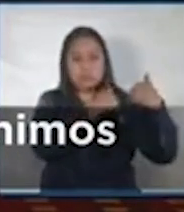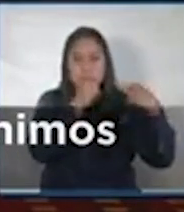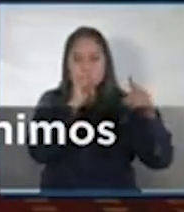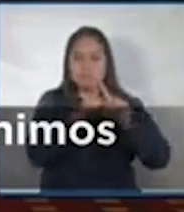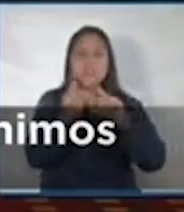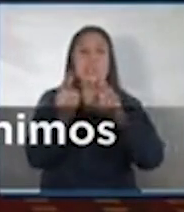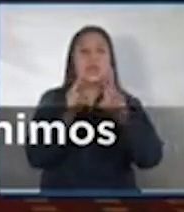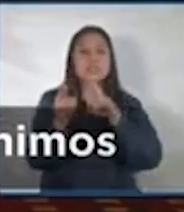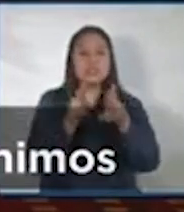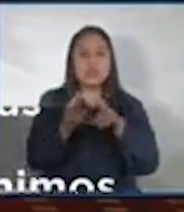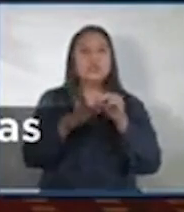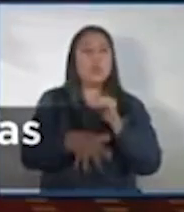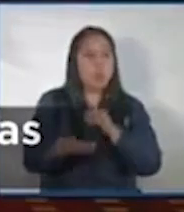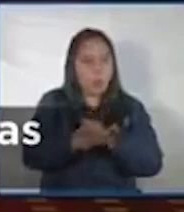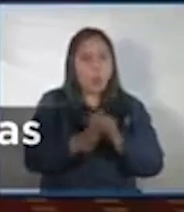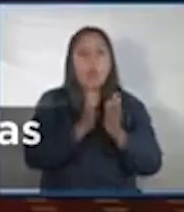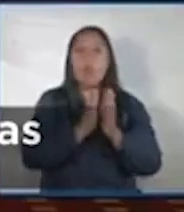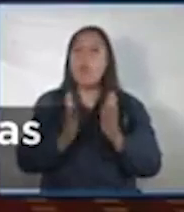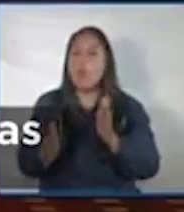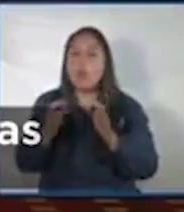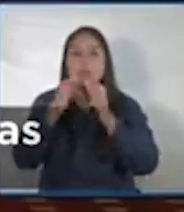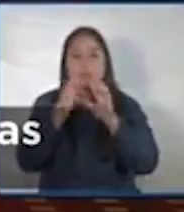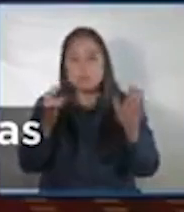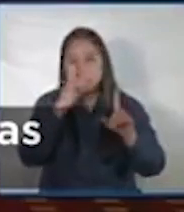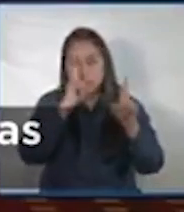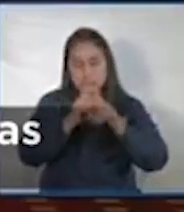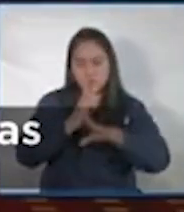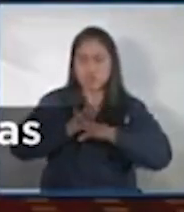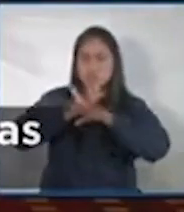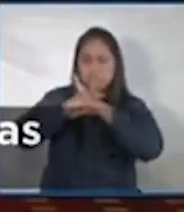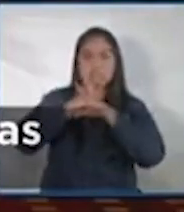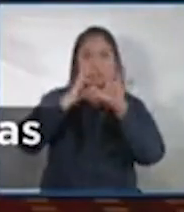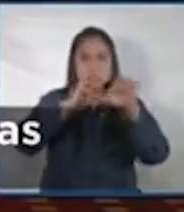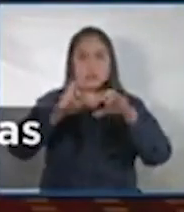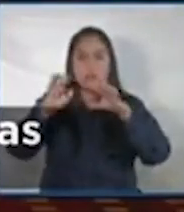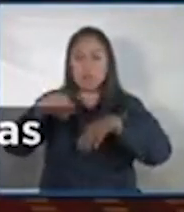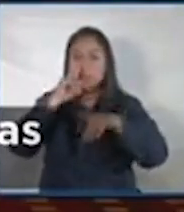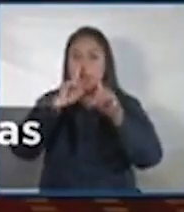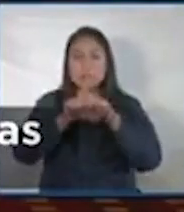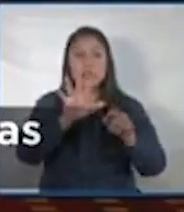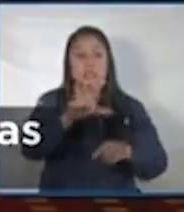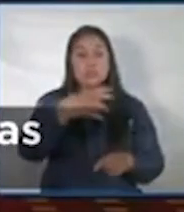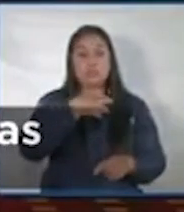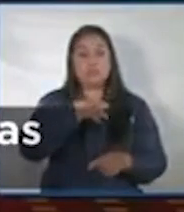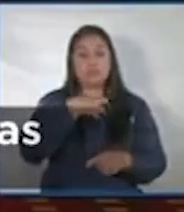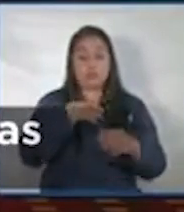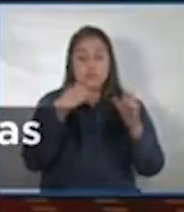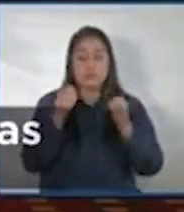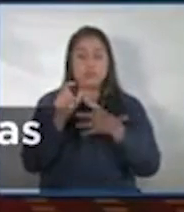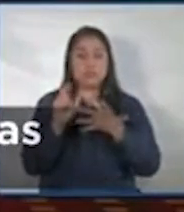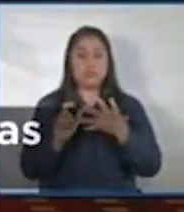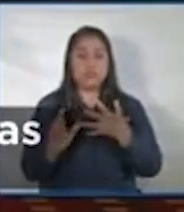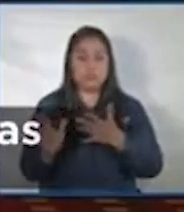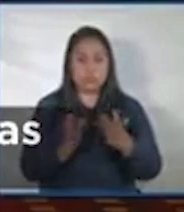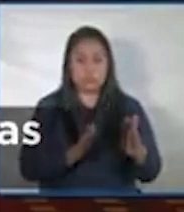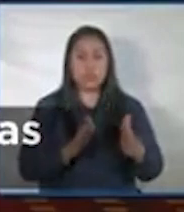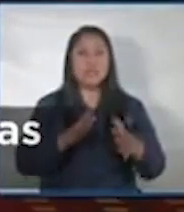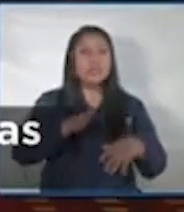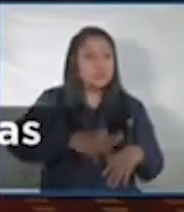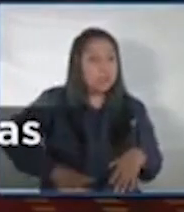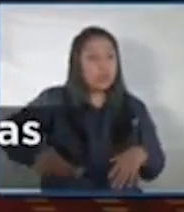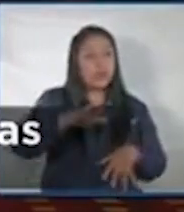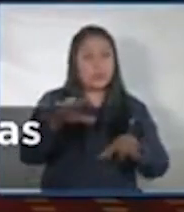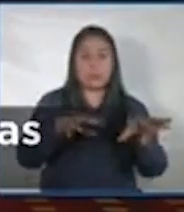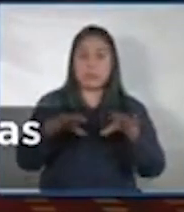relativo al mantenimiento del orden público y la seguridad de las personas y de sus bienes. Todas las acciones